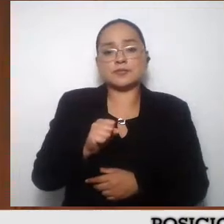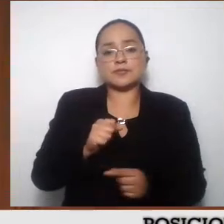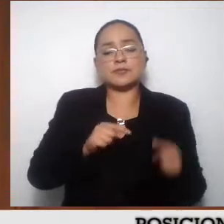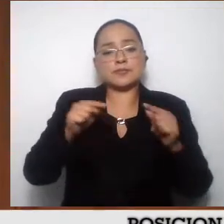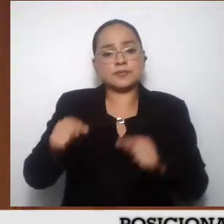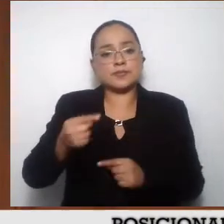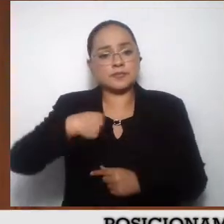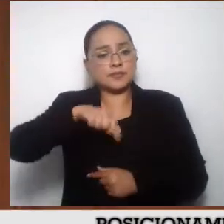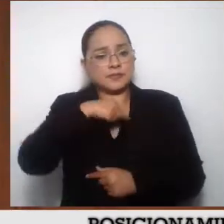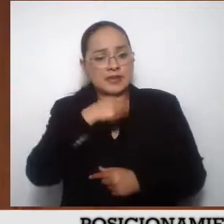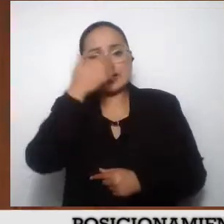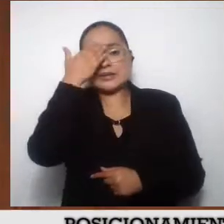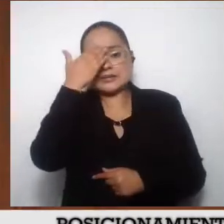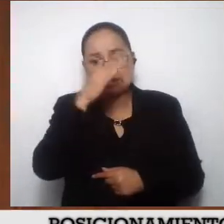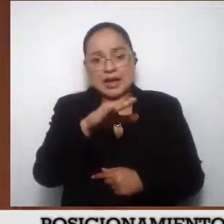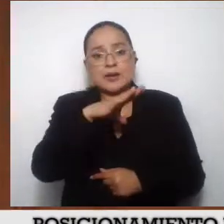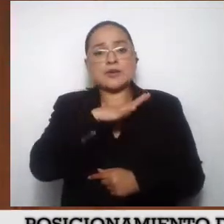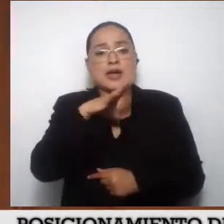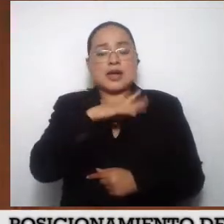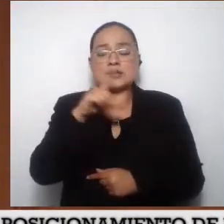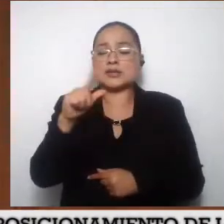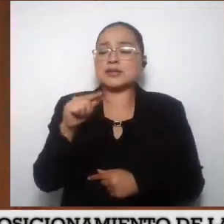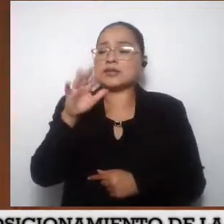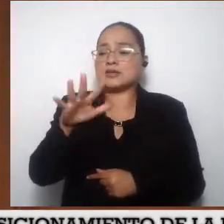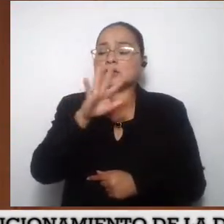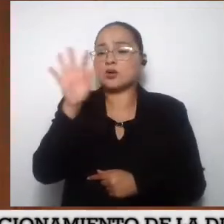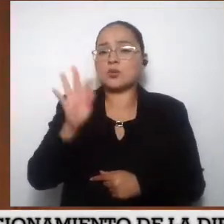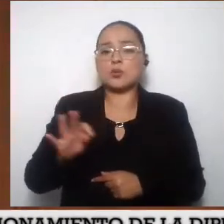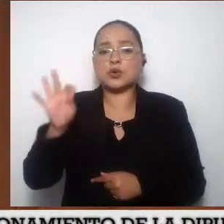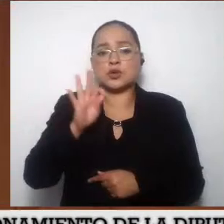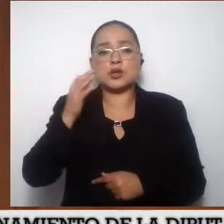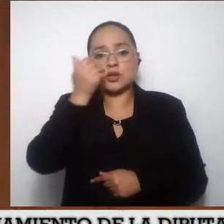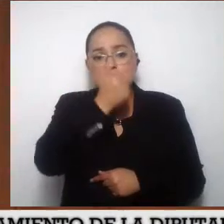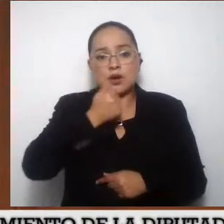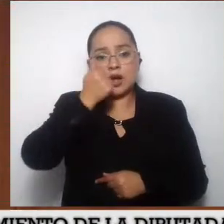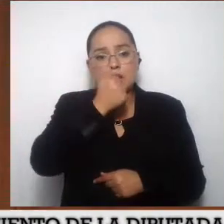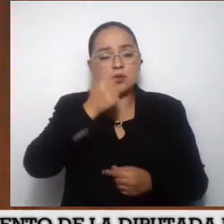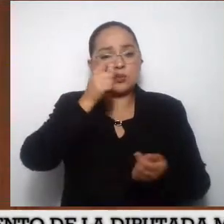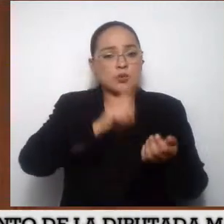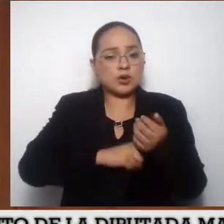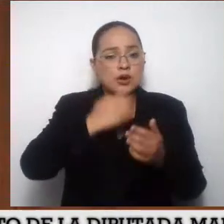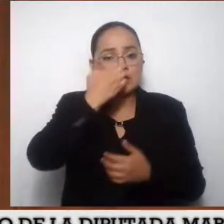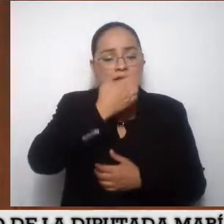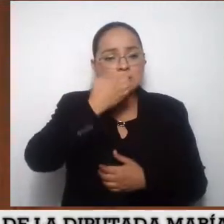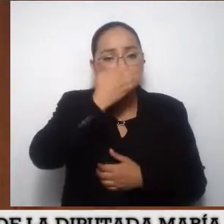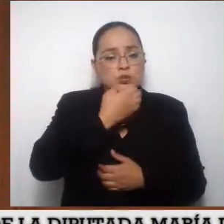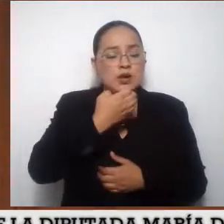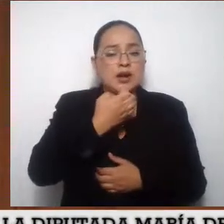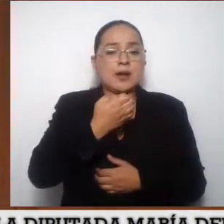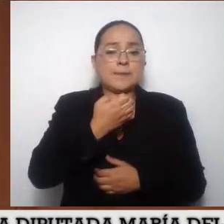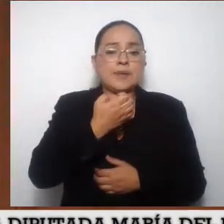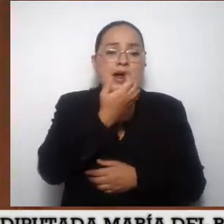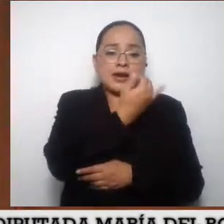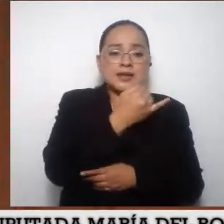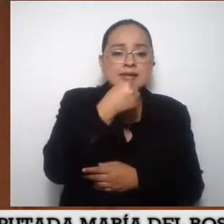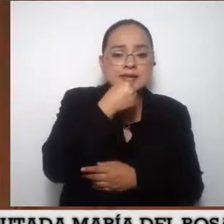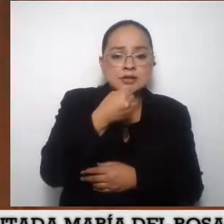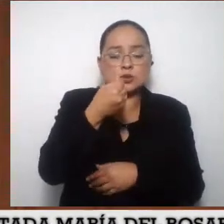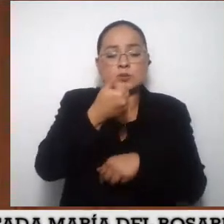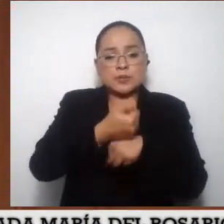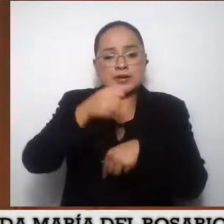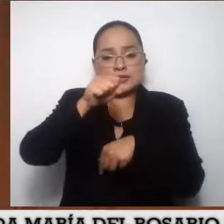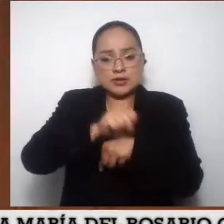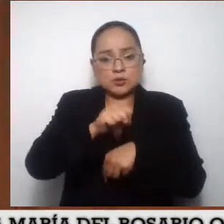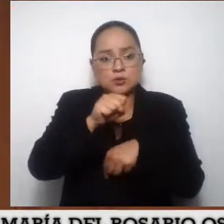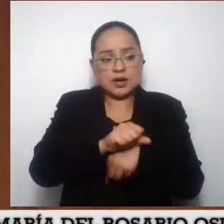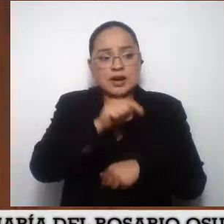sabemos que el 75% de los alumnos pertenecen al sistema de educación básica y que esta se encuentra en la